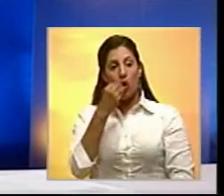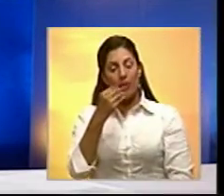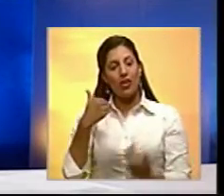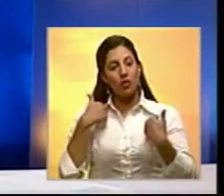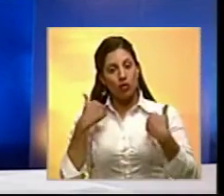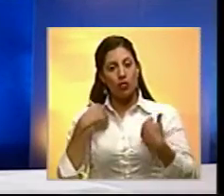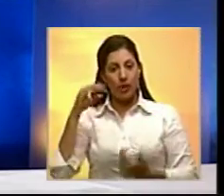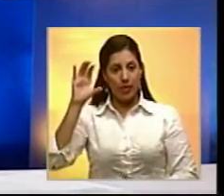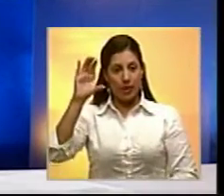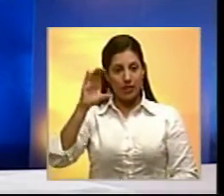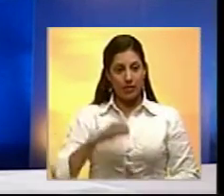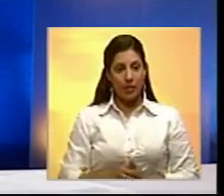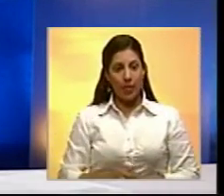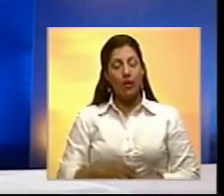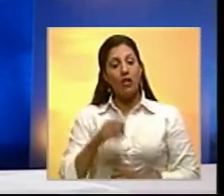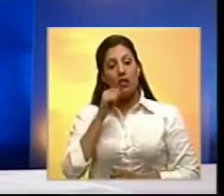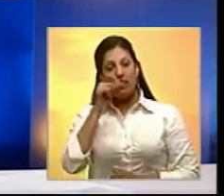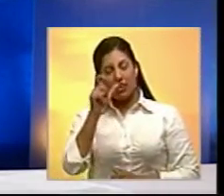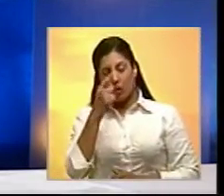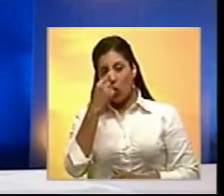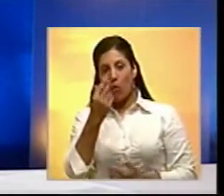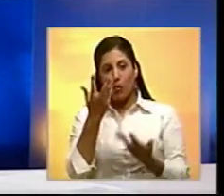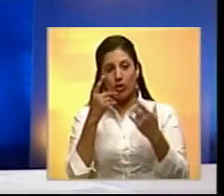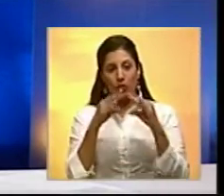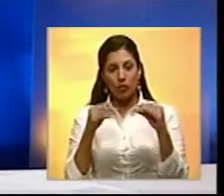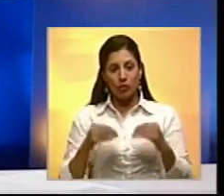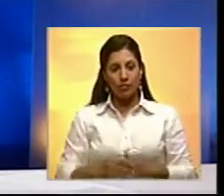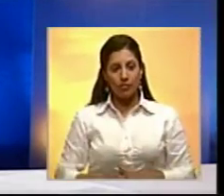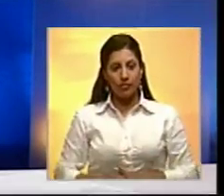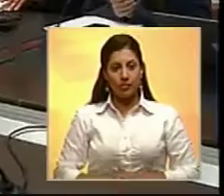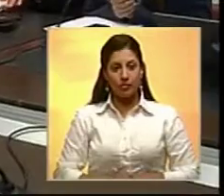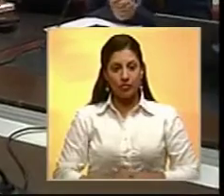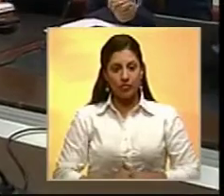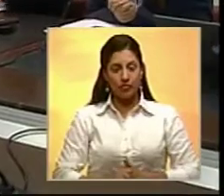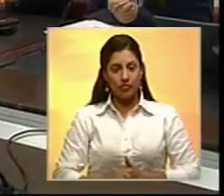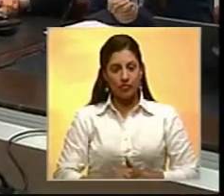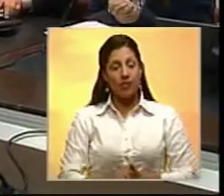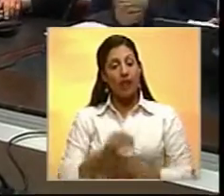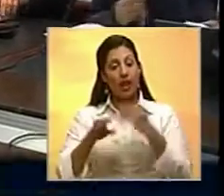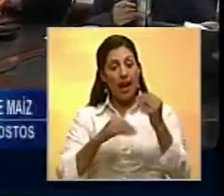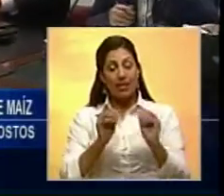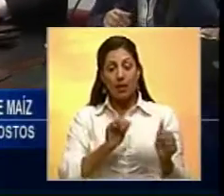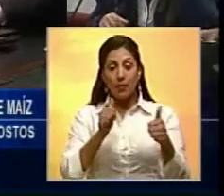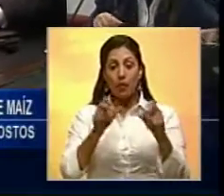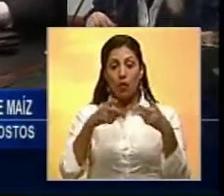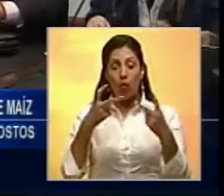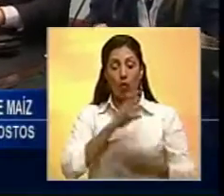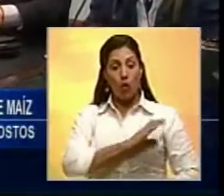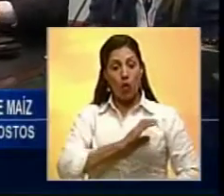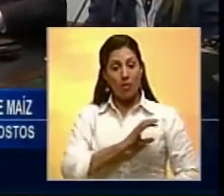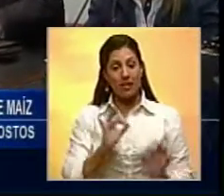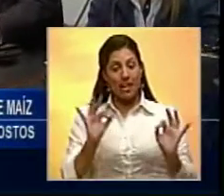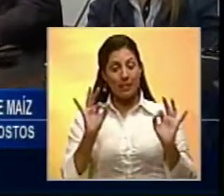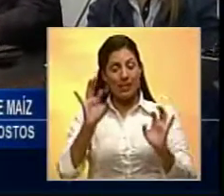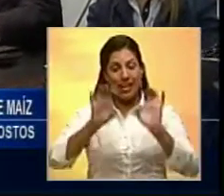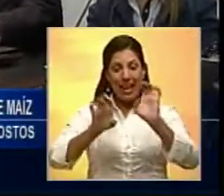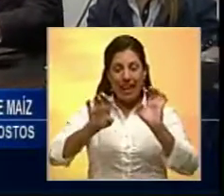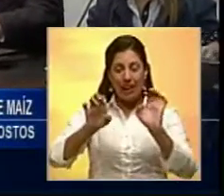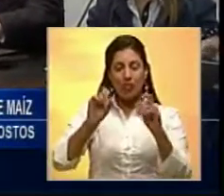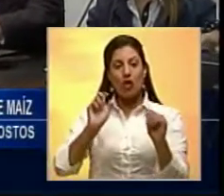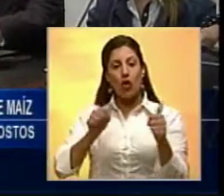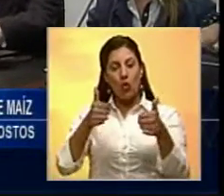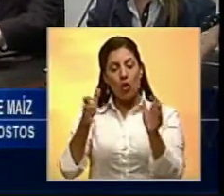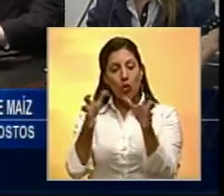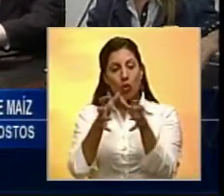la que atraviesa el país. Oliver Rodríguez nos cuenta más. Durante la instalación de la comisión especial que analiza esta coyuntura en